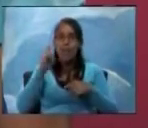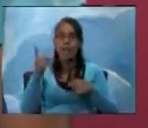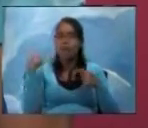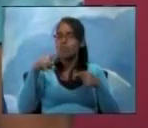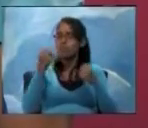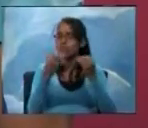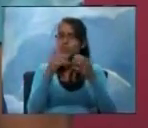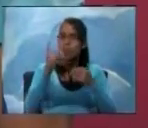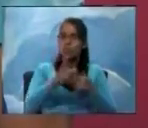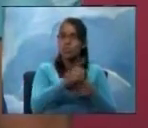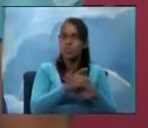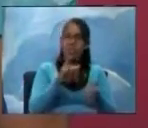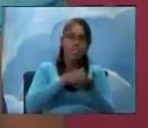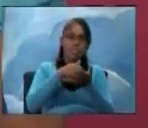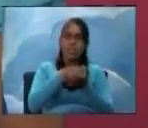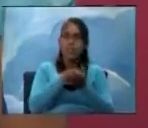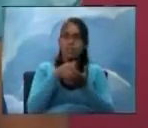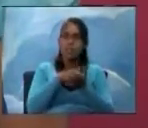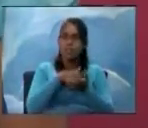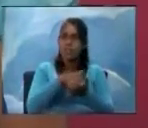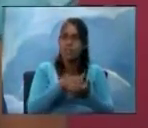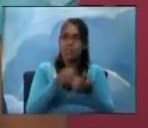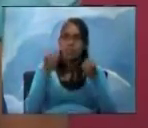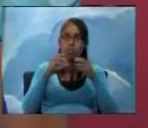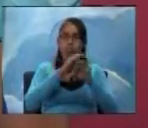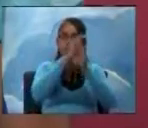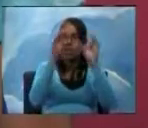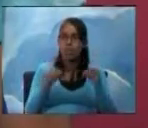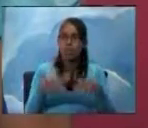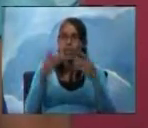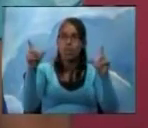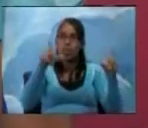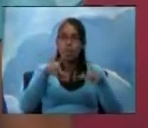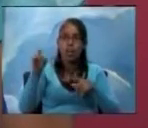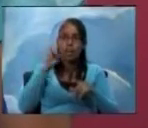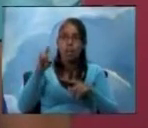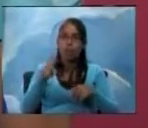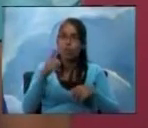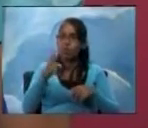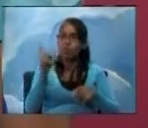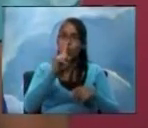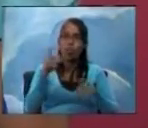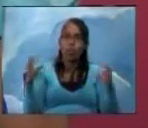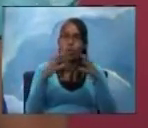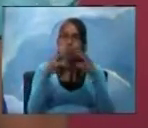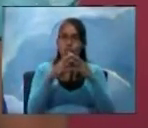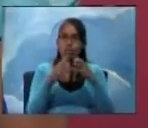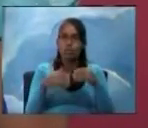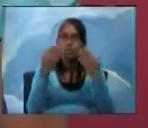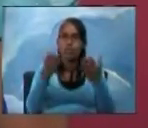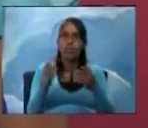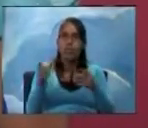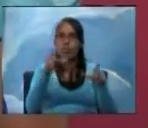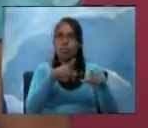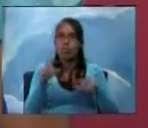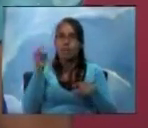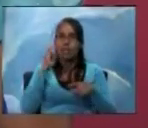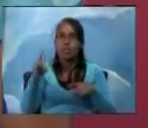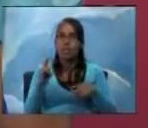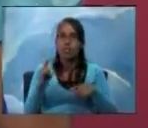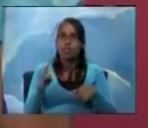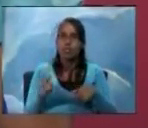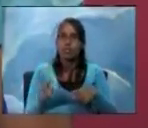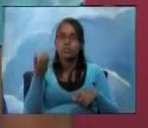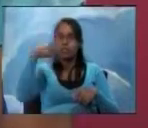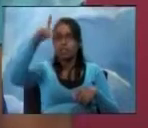muchas personas debilitadas. Y hay muchas maneras de darle lugar al diablo. Cuando tú no te congregas, tú le das lugar al diablo. David le